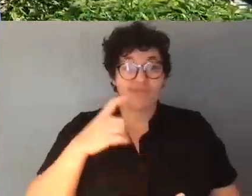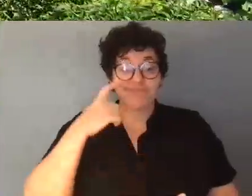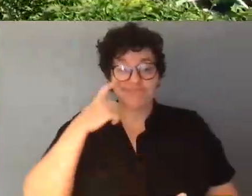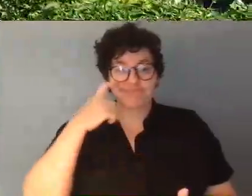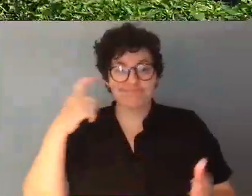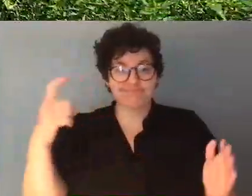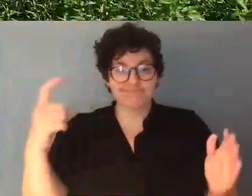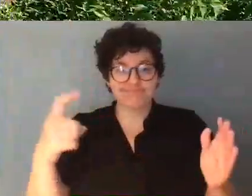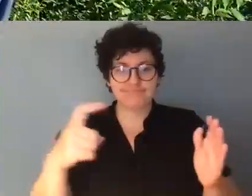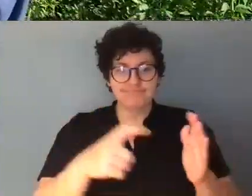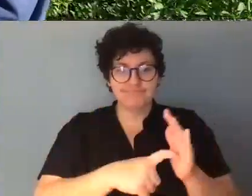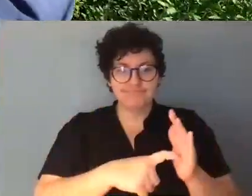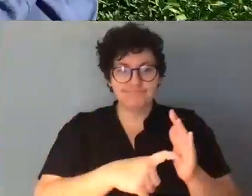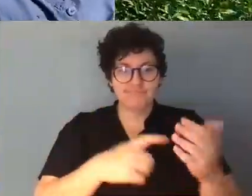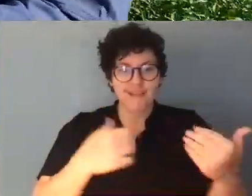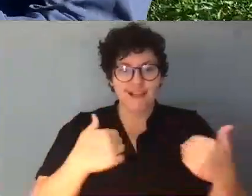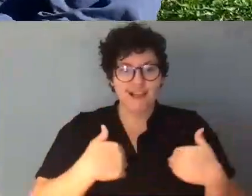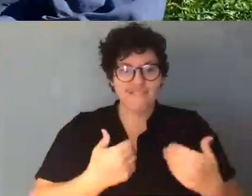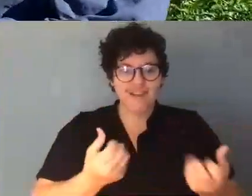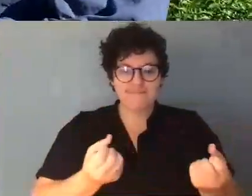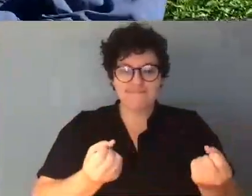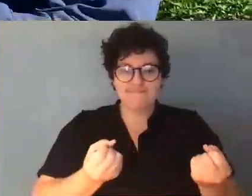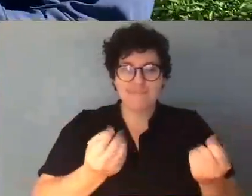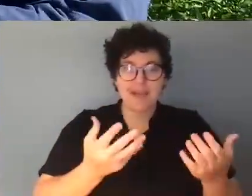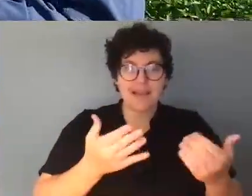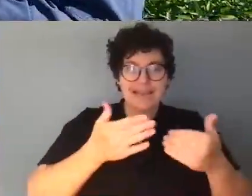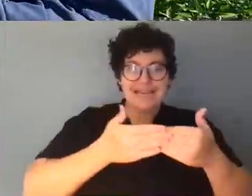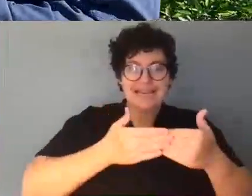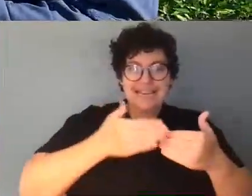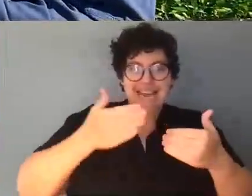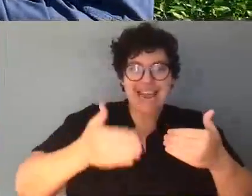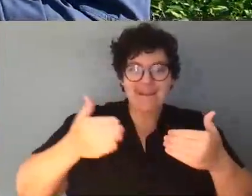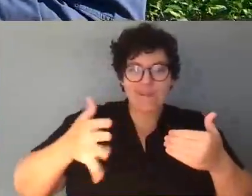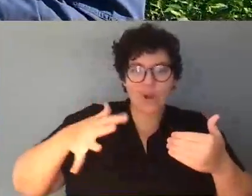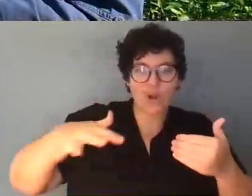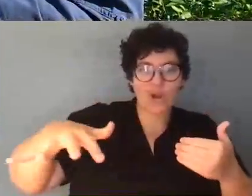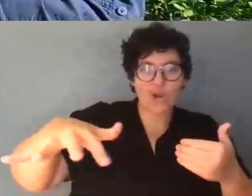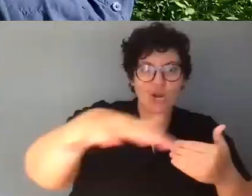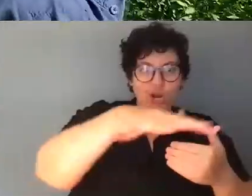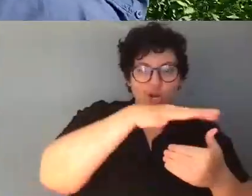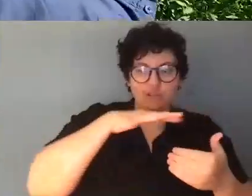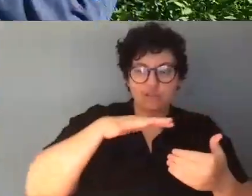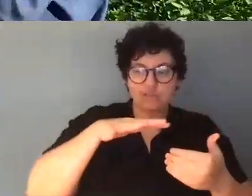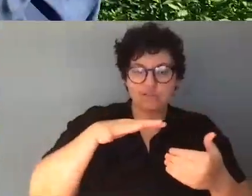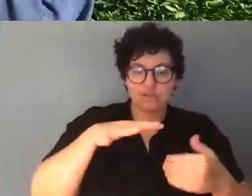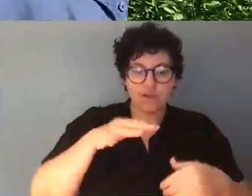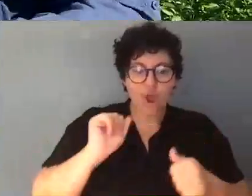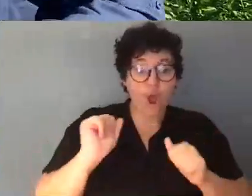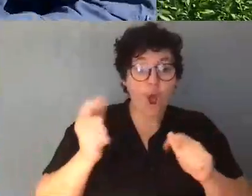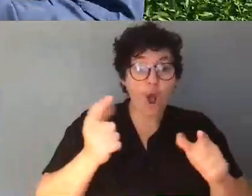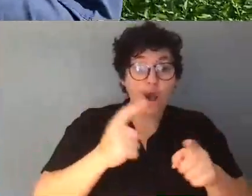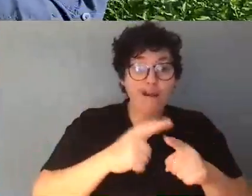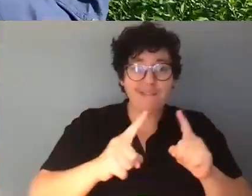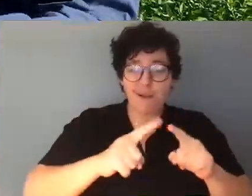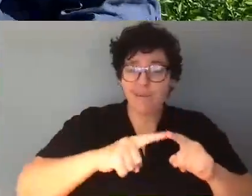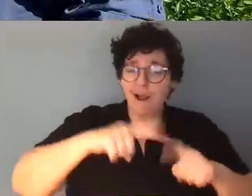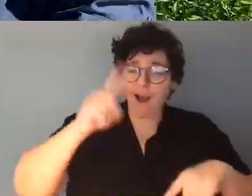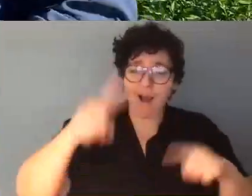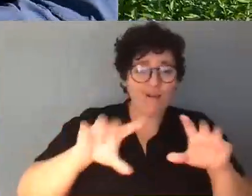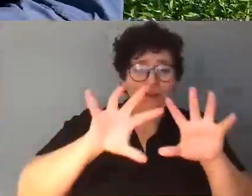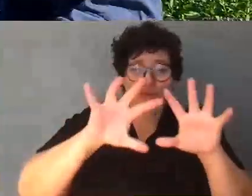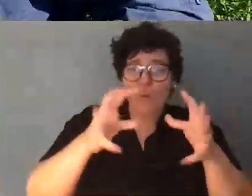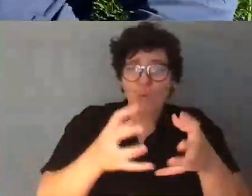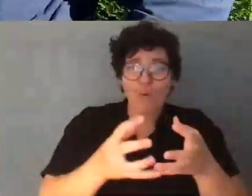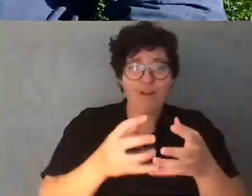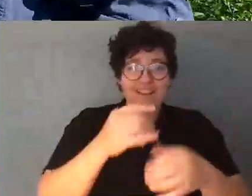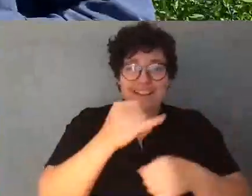un grupo de vecinos jardineros que fueron internacionales de otros países, con otras